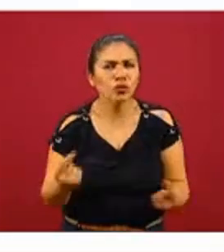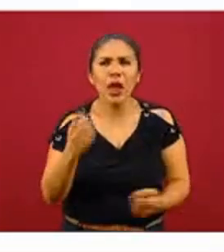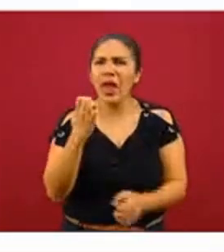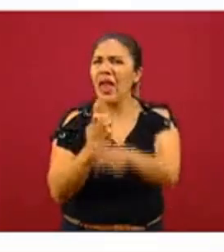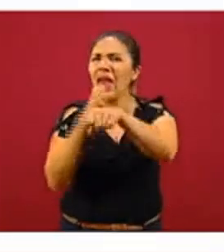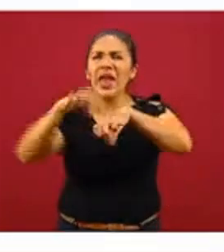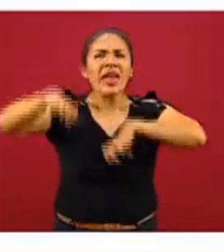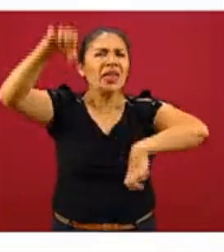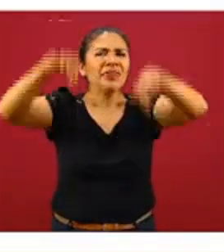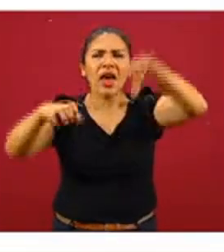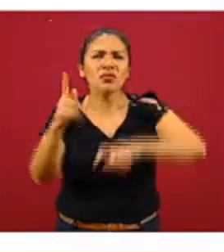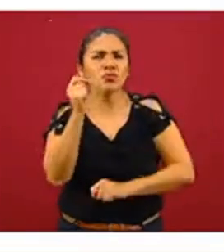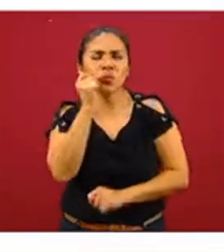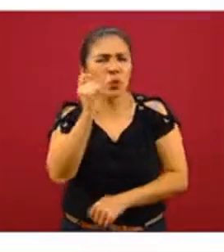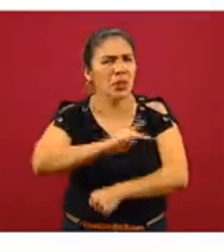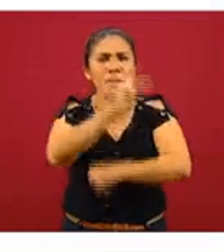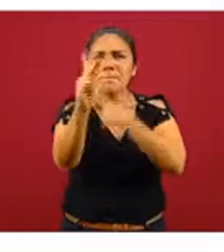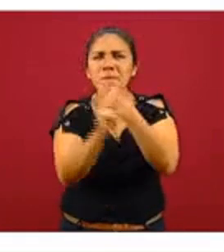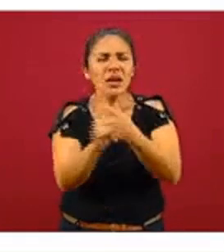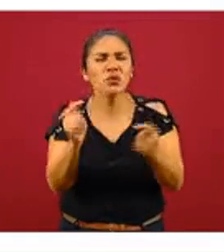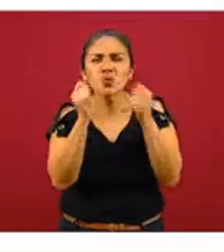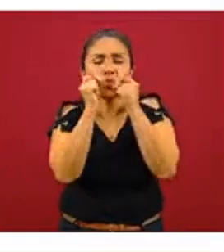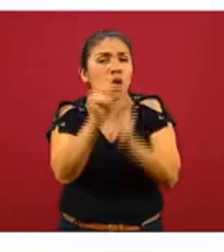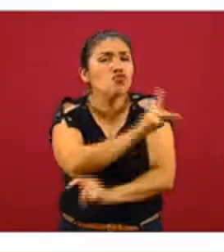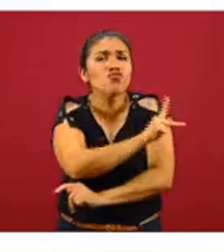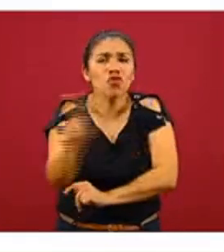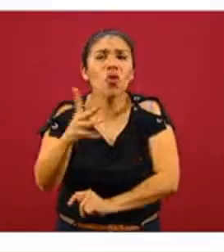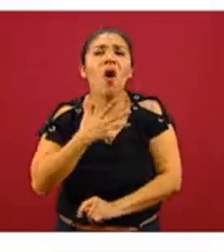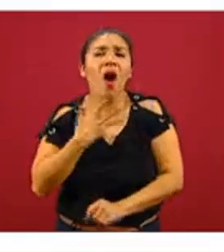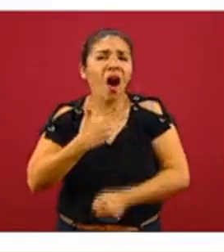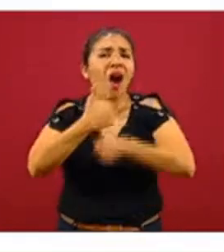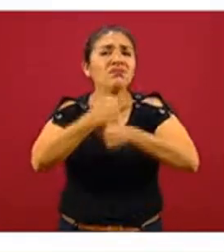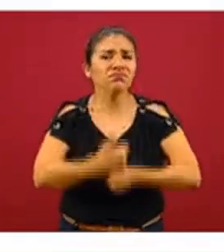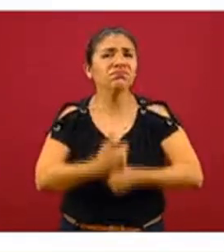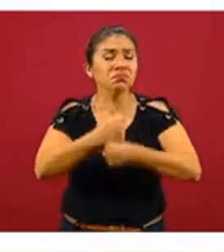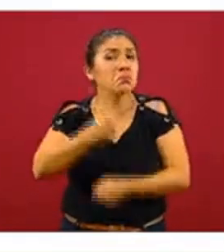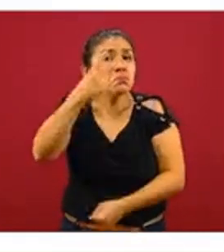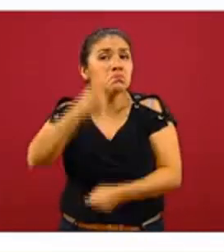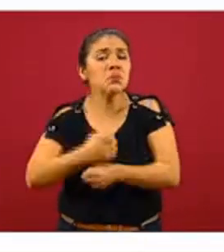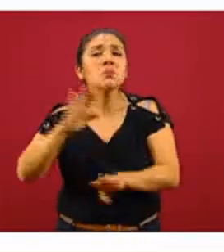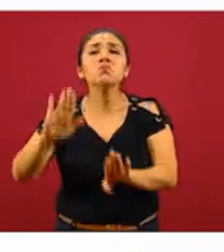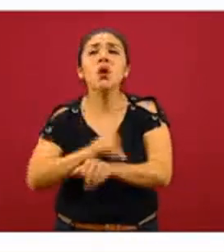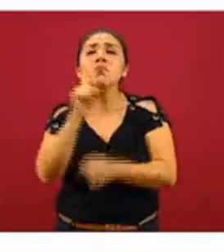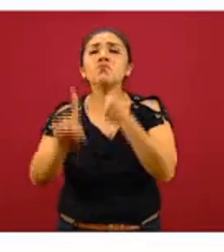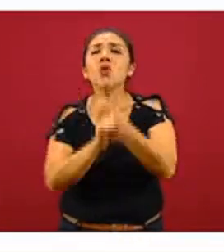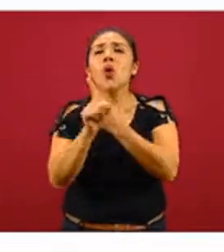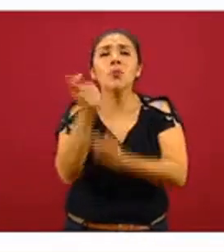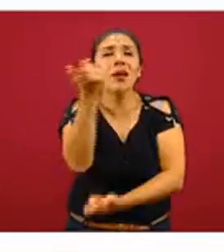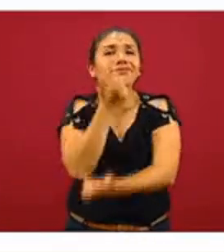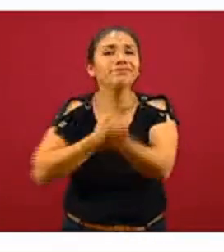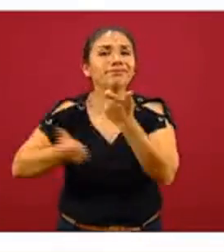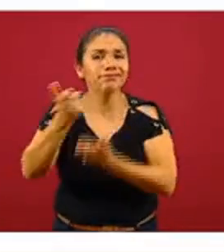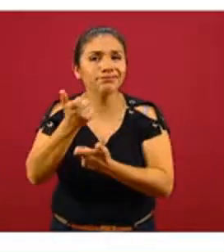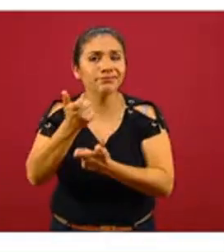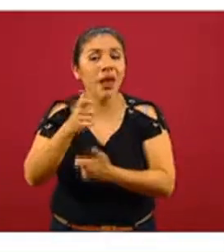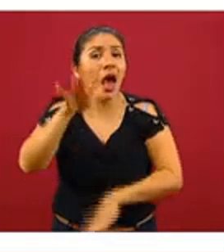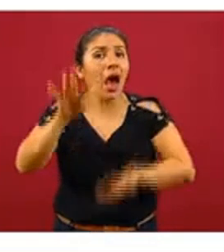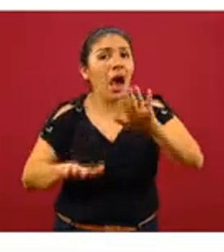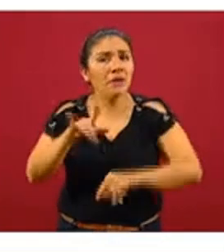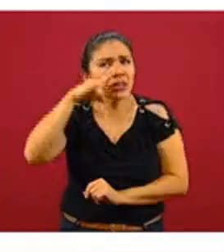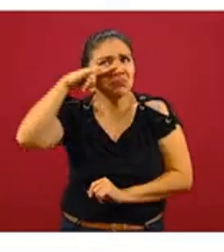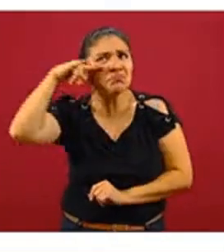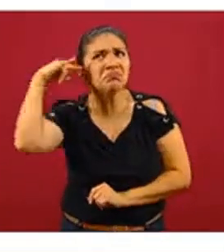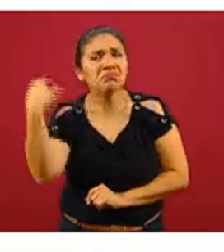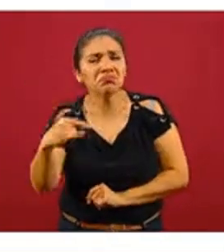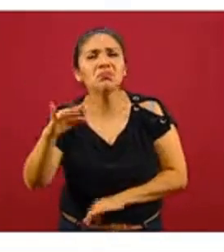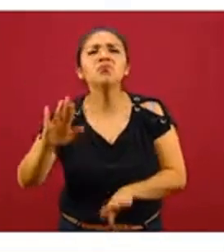países, están siendo afectados, en particular por los impactos socioeconómicos y en algunos casos, sin darnos cuenta, por